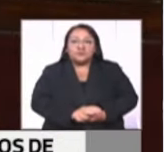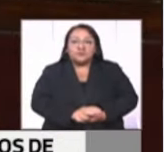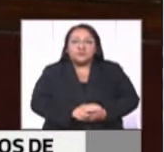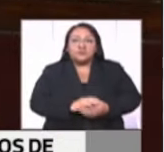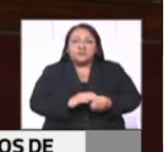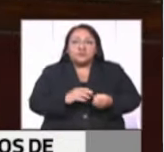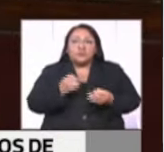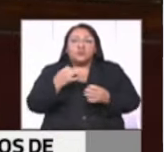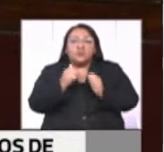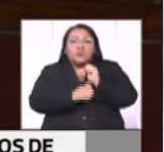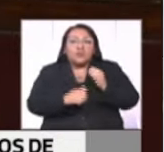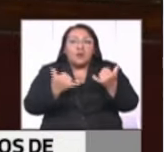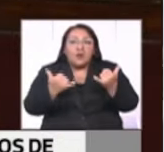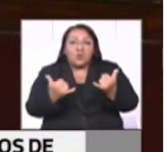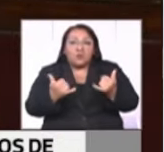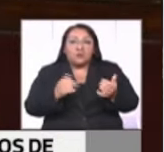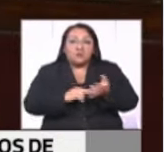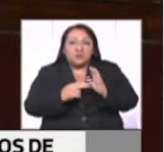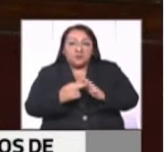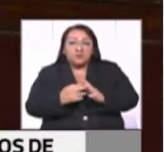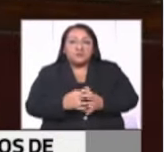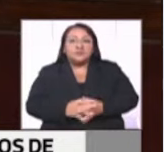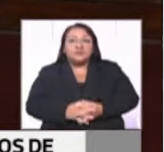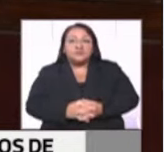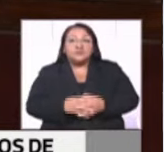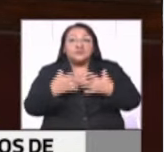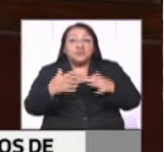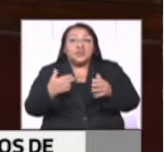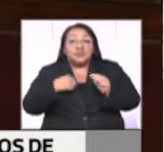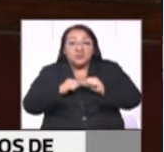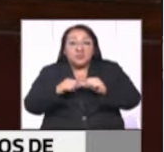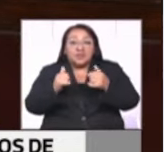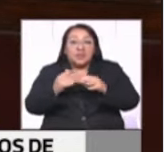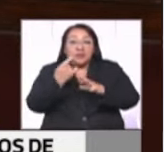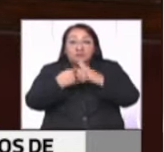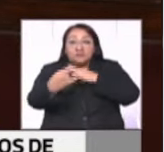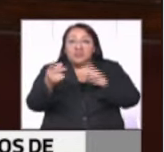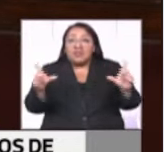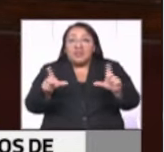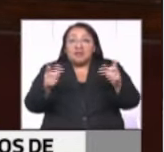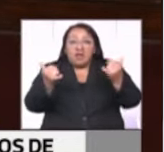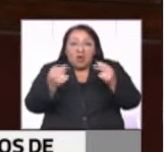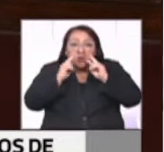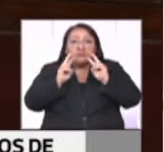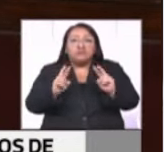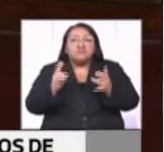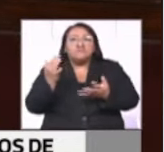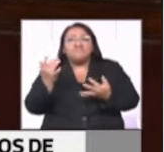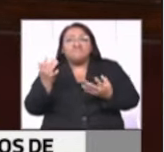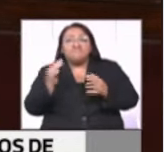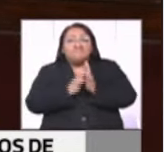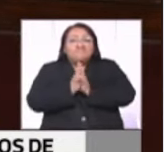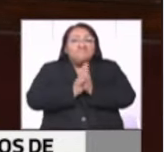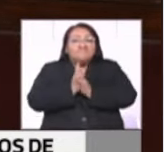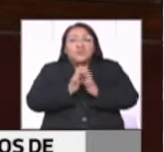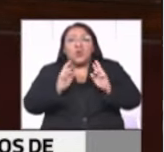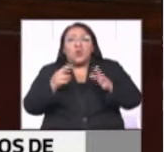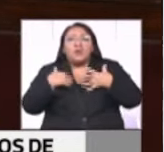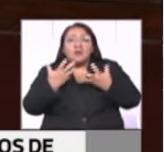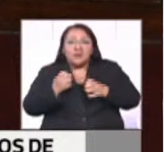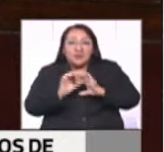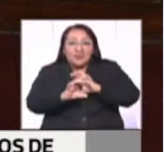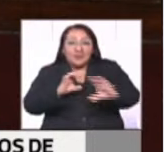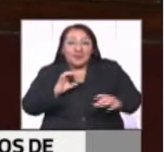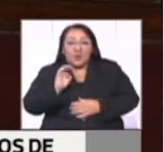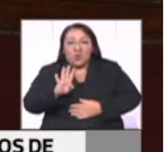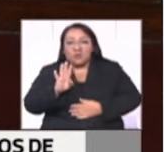cuántos hermanos el día de hoy que están siguiendo esta transmisión están a la esperanza de que el